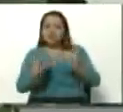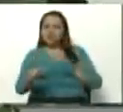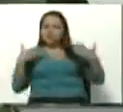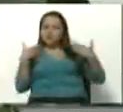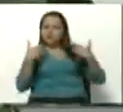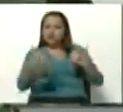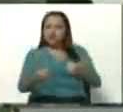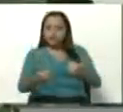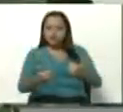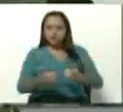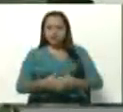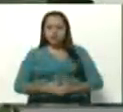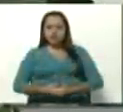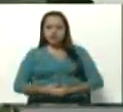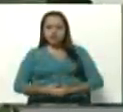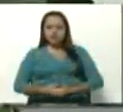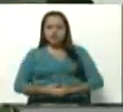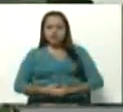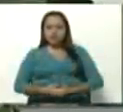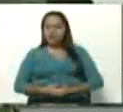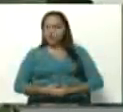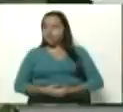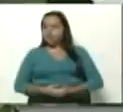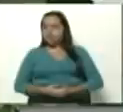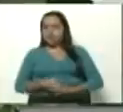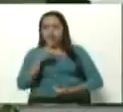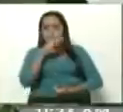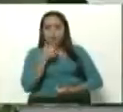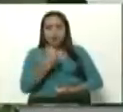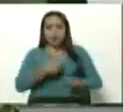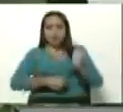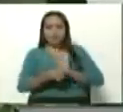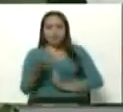salud que no era el más conveniente.